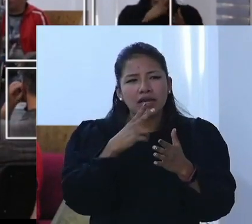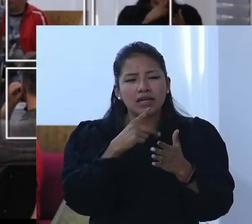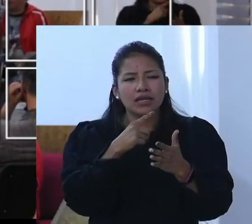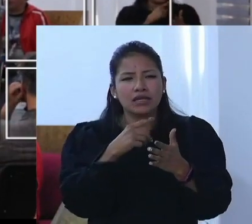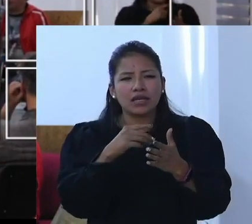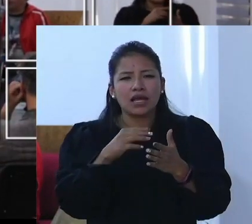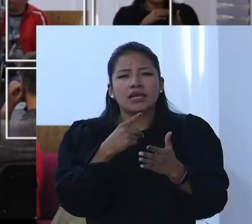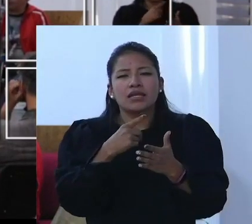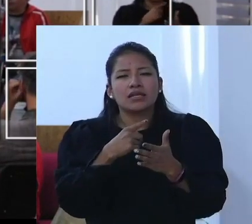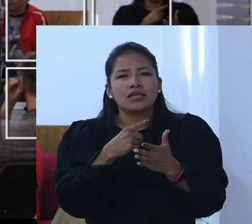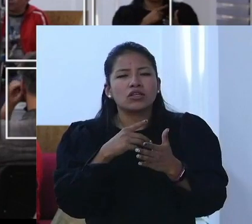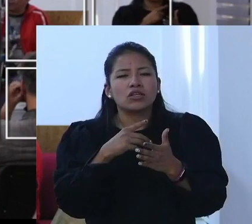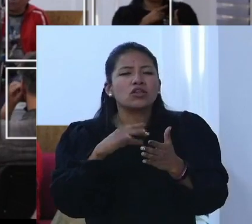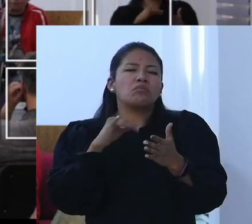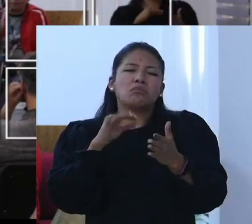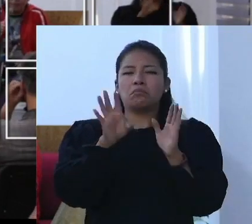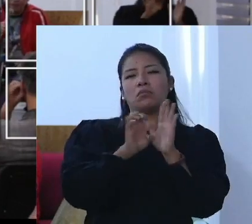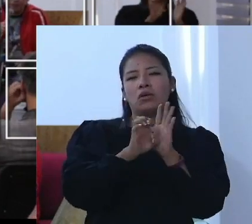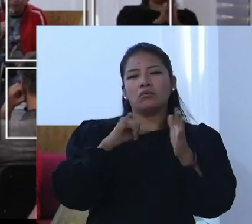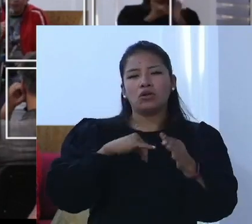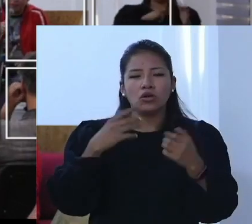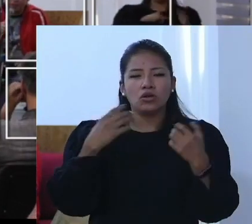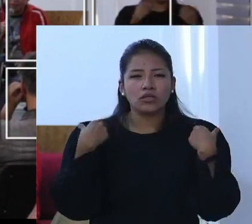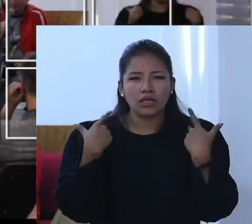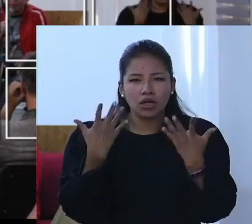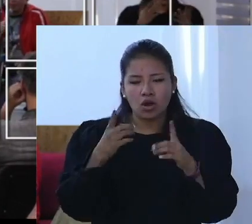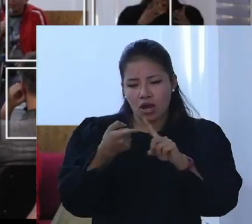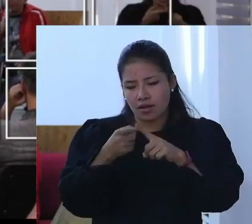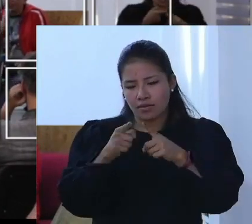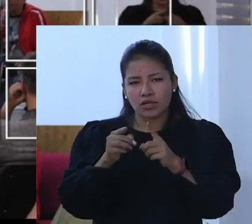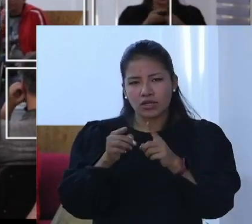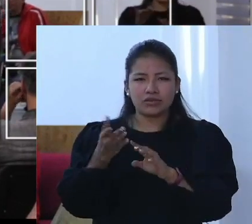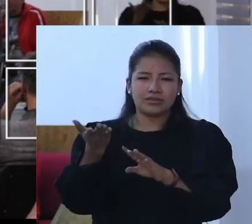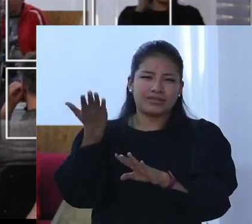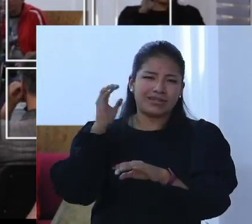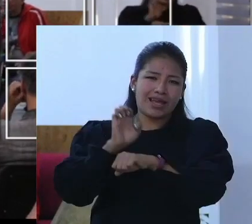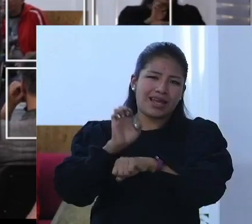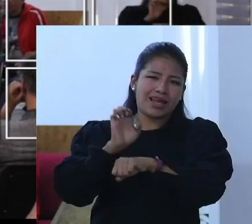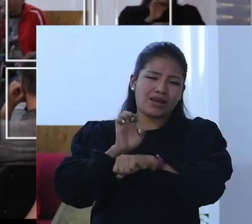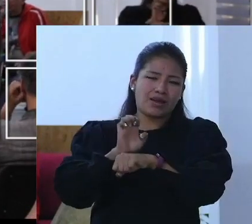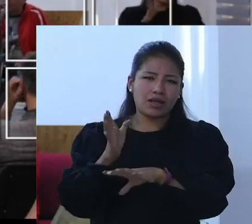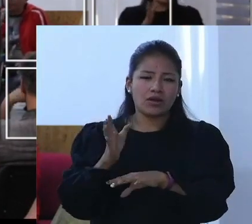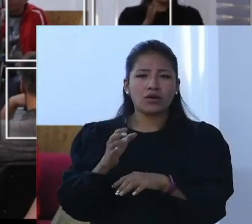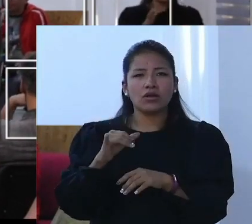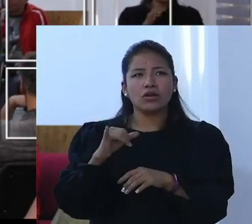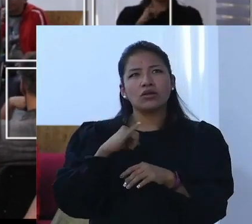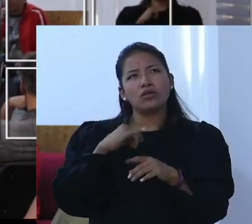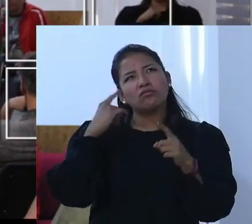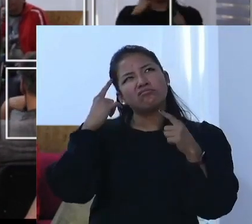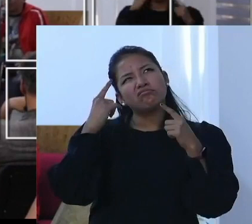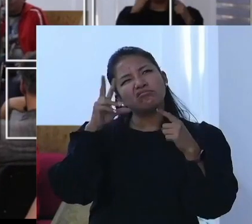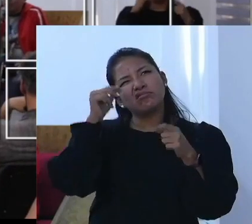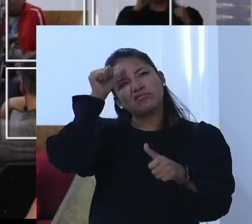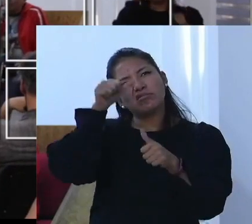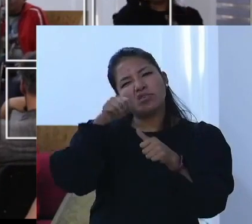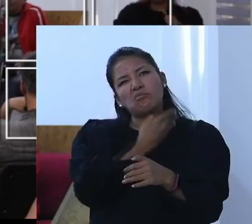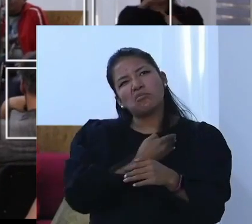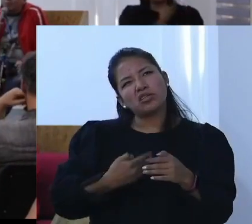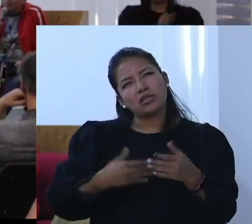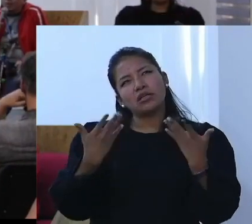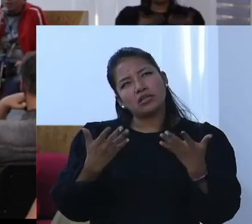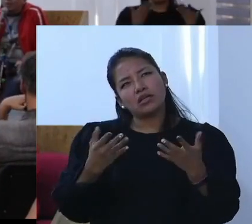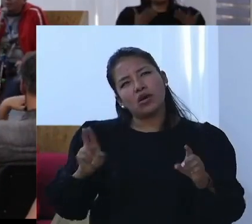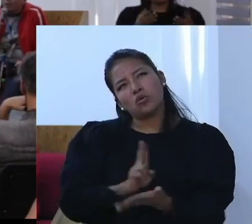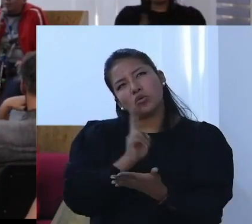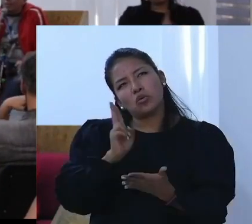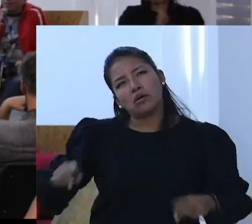y cuando creo que es presidente actual este está en silla de ruedas no o el anterior no no no recuerdo pero esas